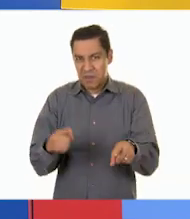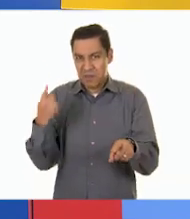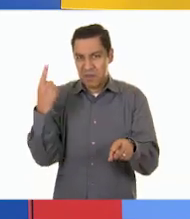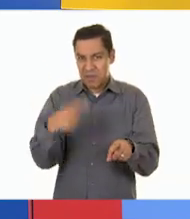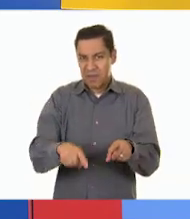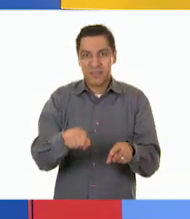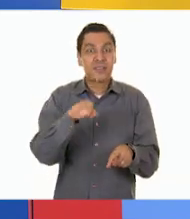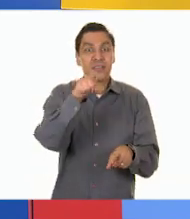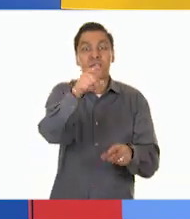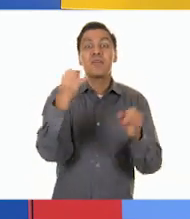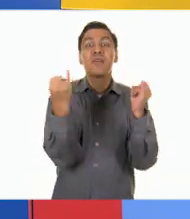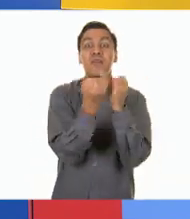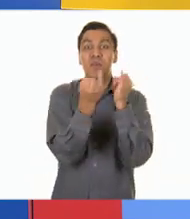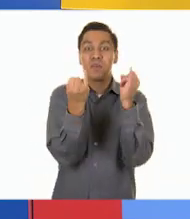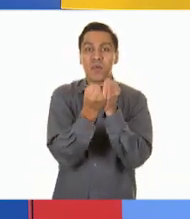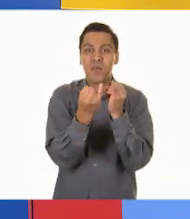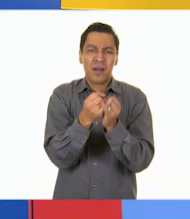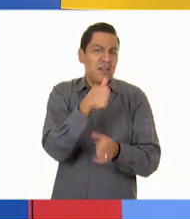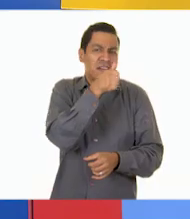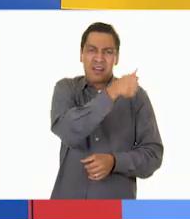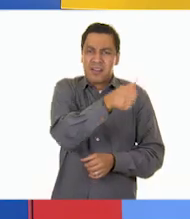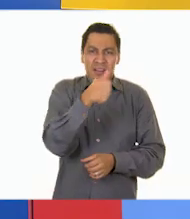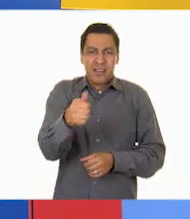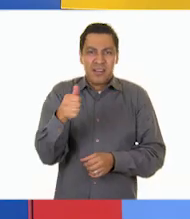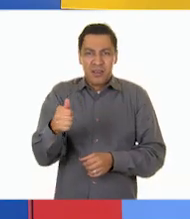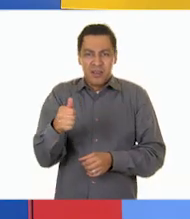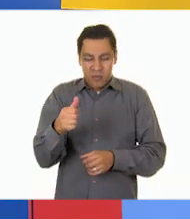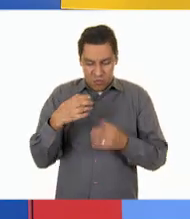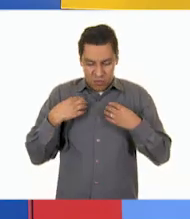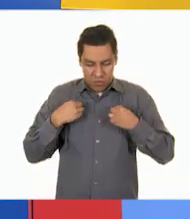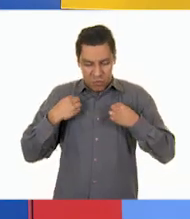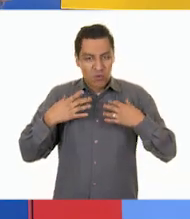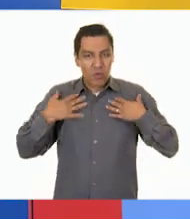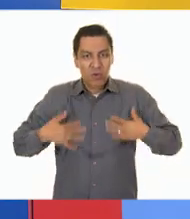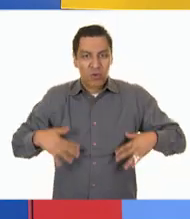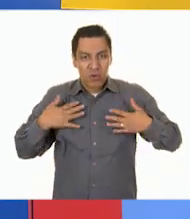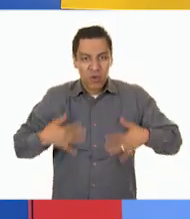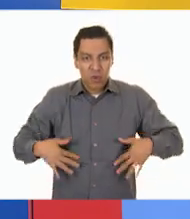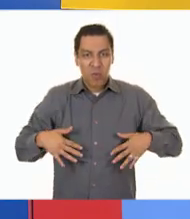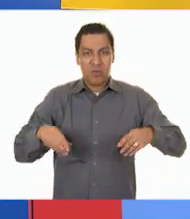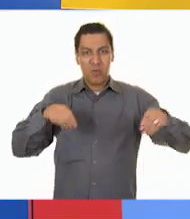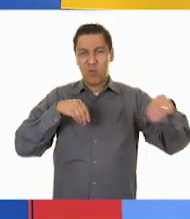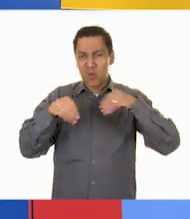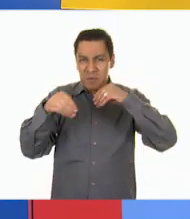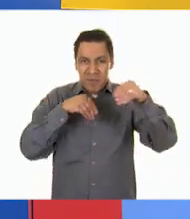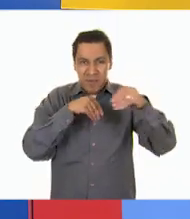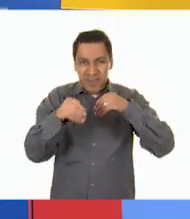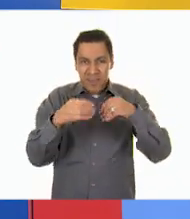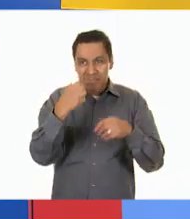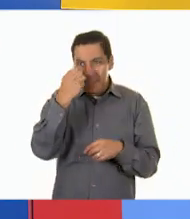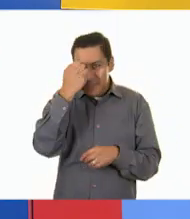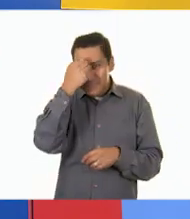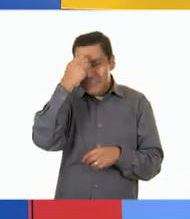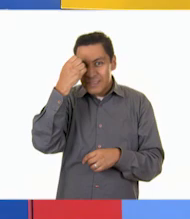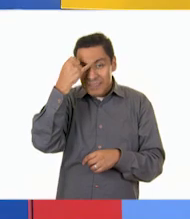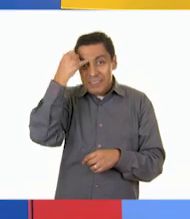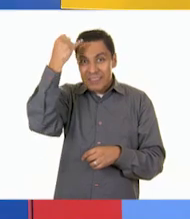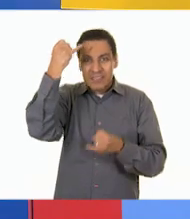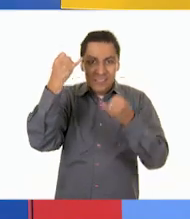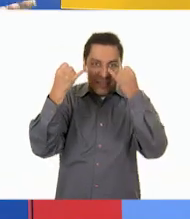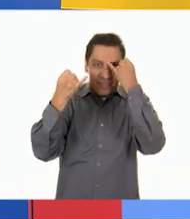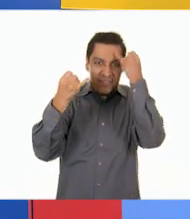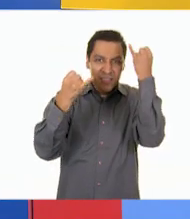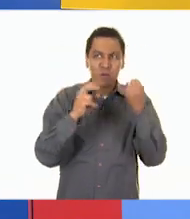allá en casita tenían su propia personalidad pues la ropa que les pusimos los movimientos que creamos y hasta la voz que le